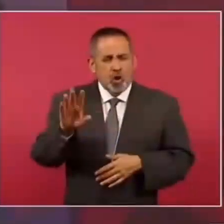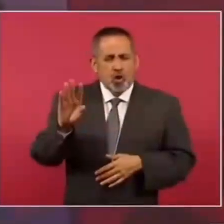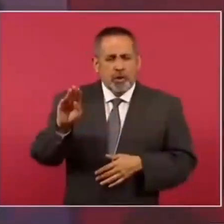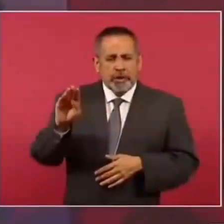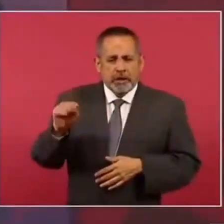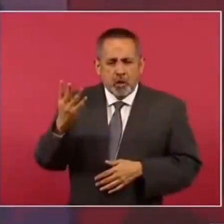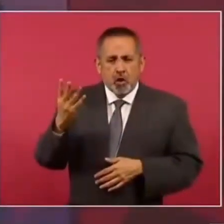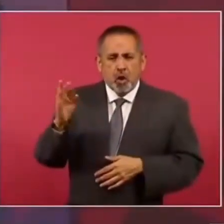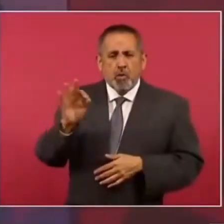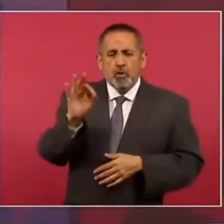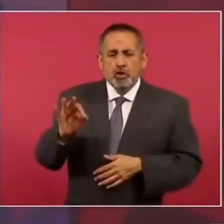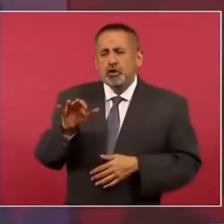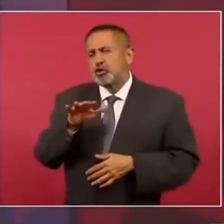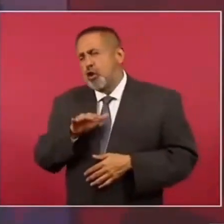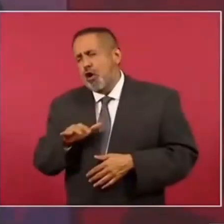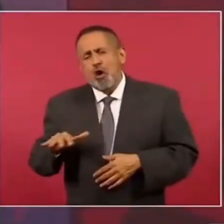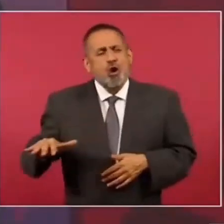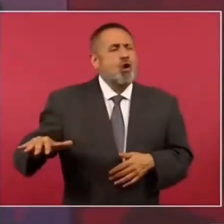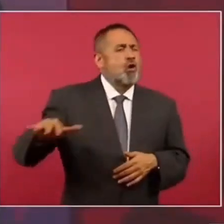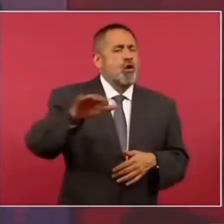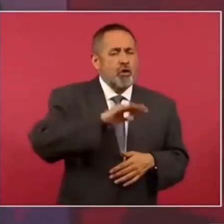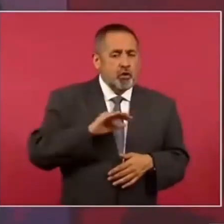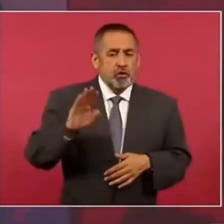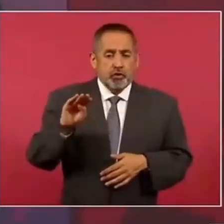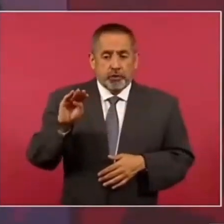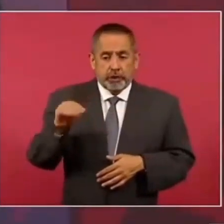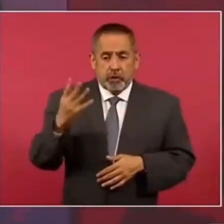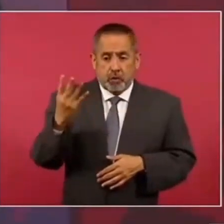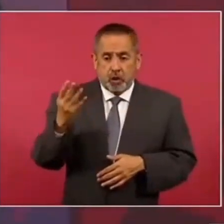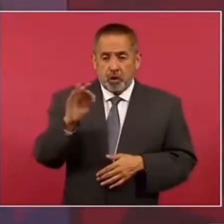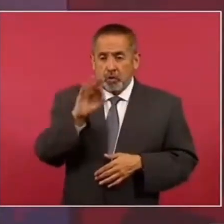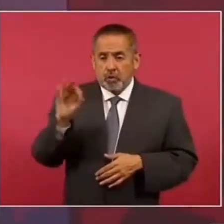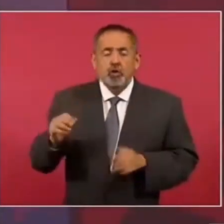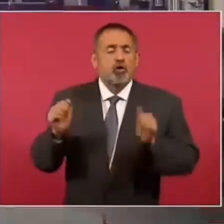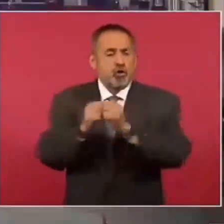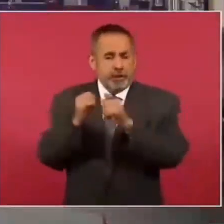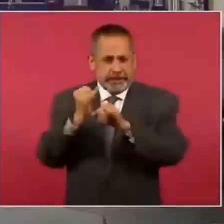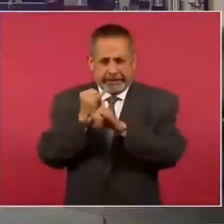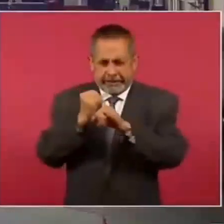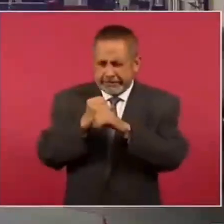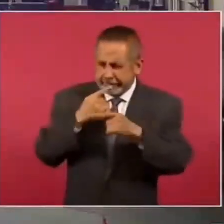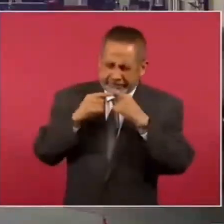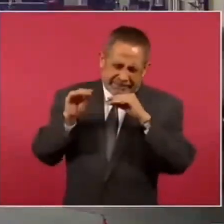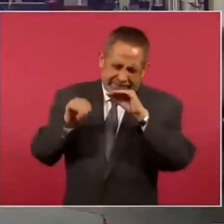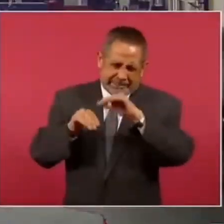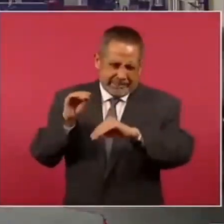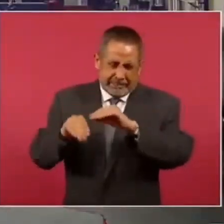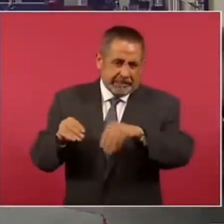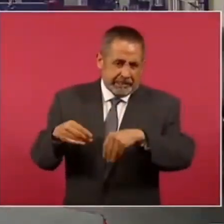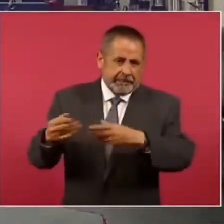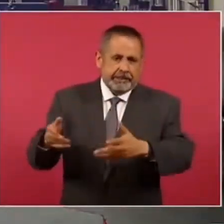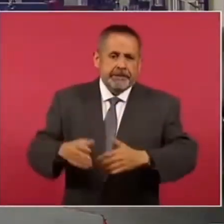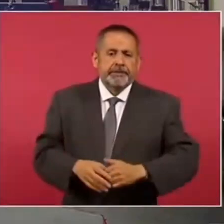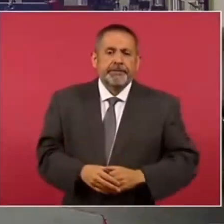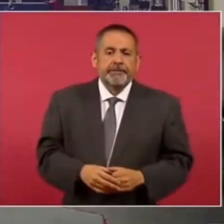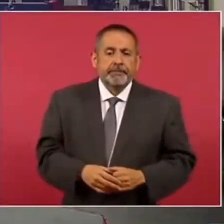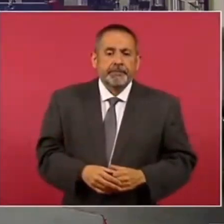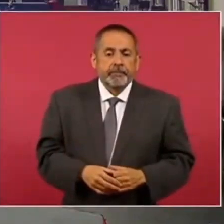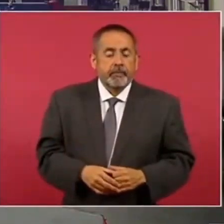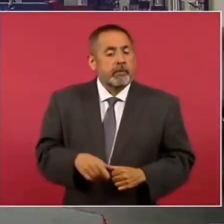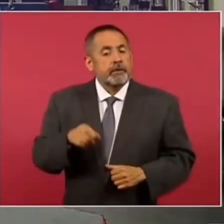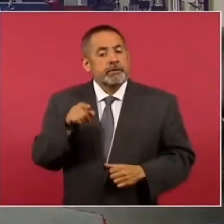94% de toda la población del país con Internet. Estamos trabajando en eso. Bueno, en